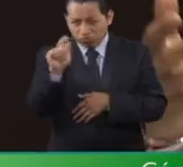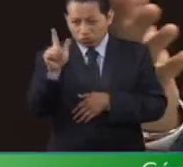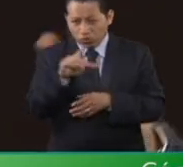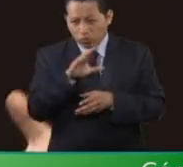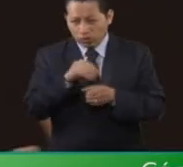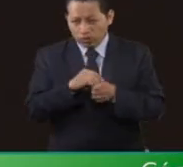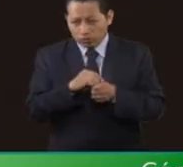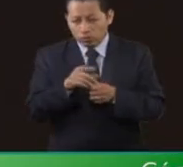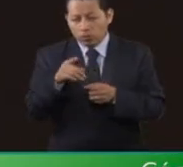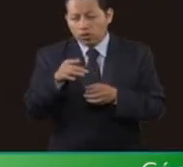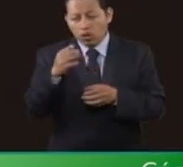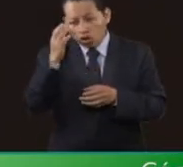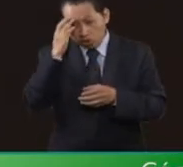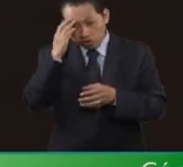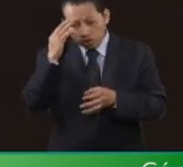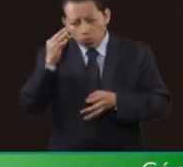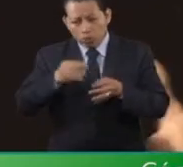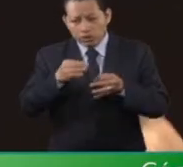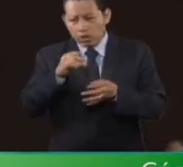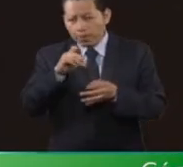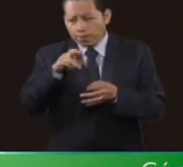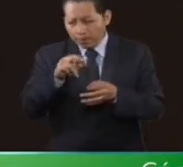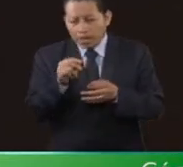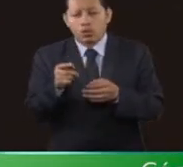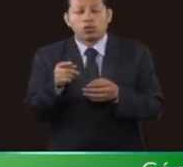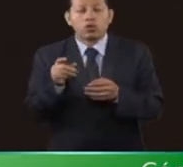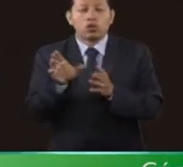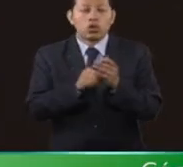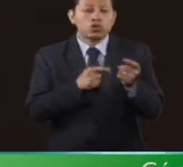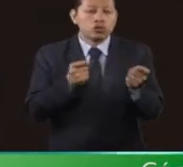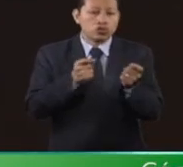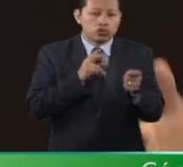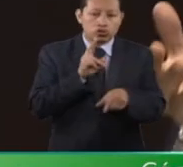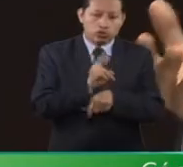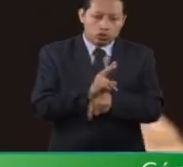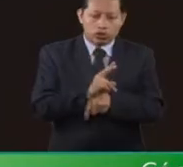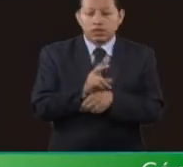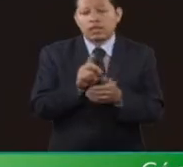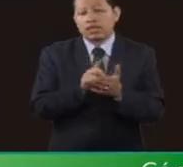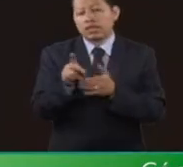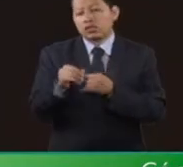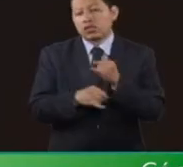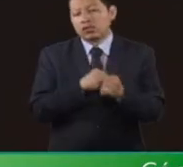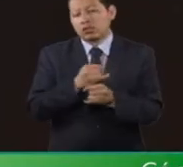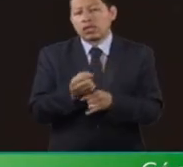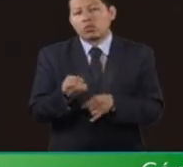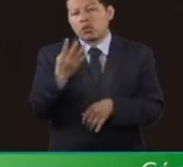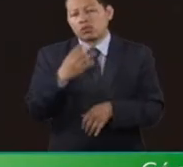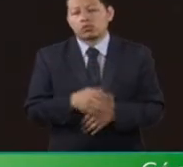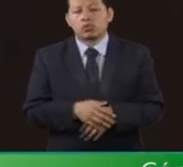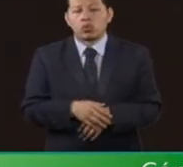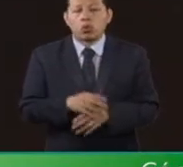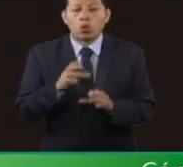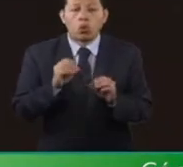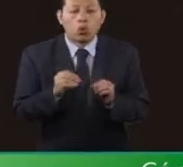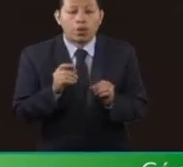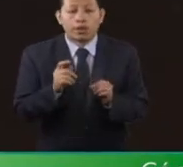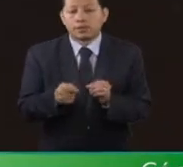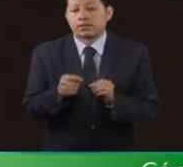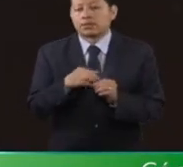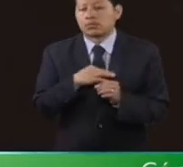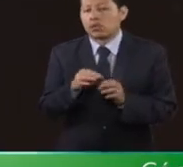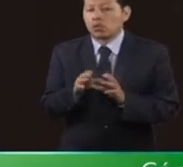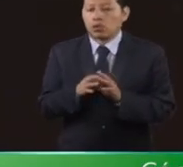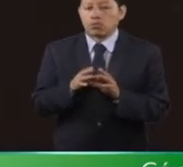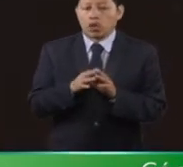¿Cuántos conocen de juicio de amparo, de control constitucional, en derecho internacional, cuántos? ¿O en las facultades